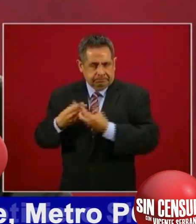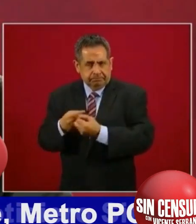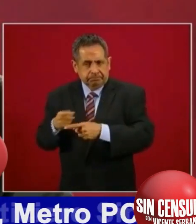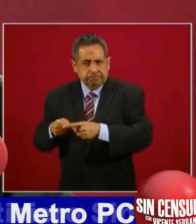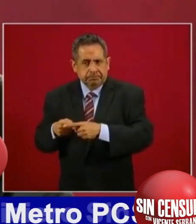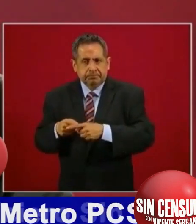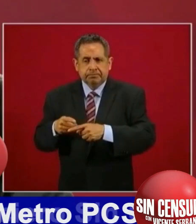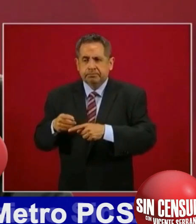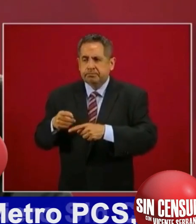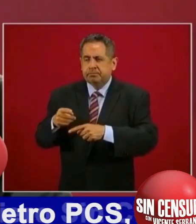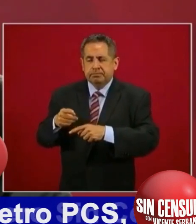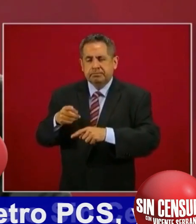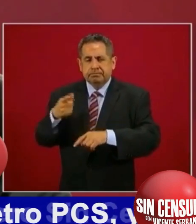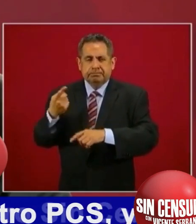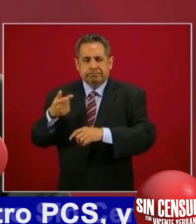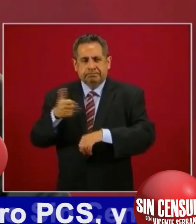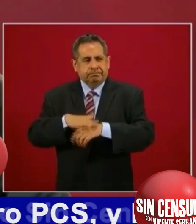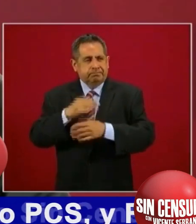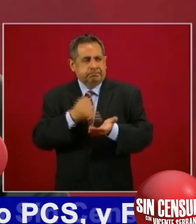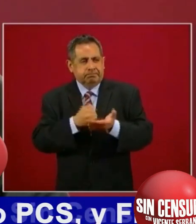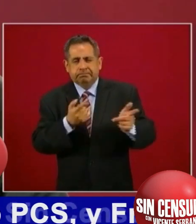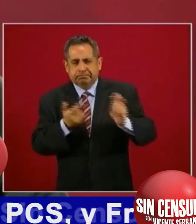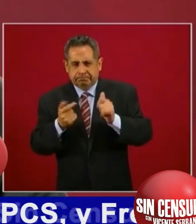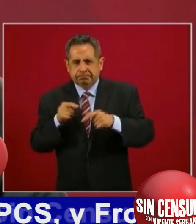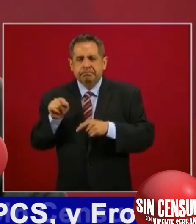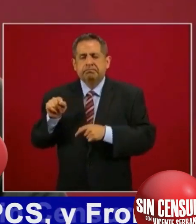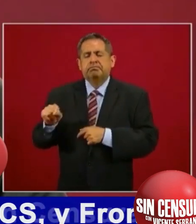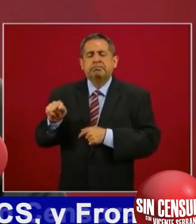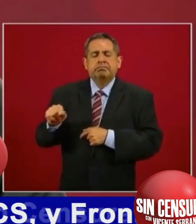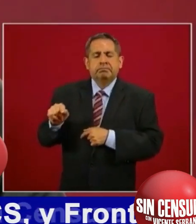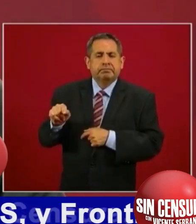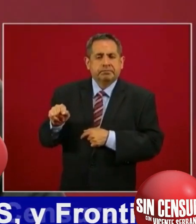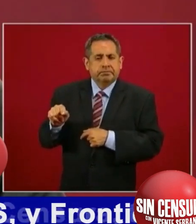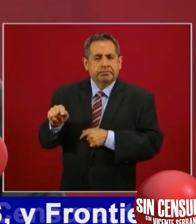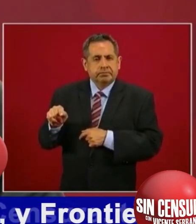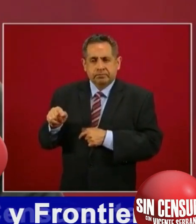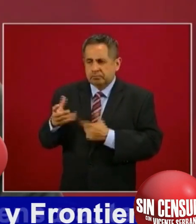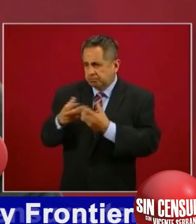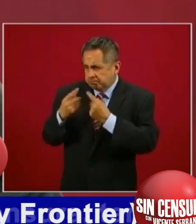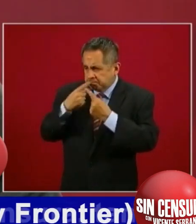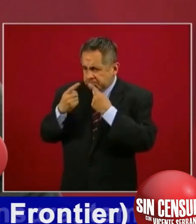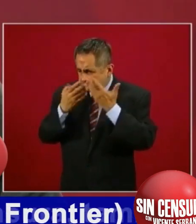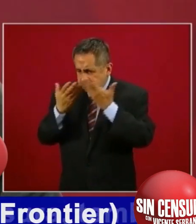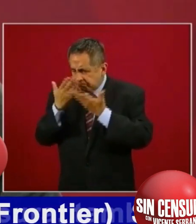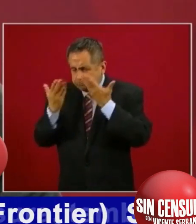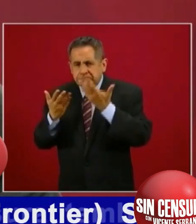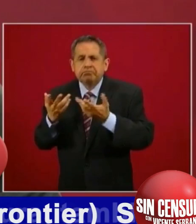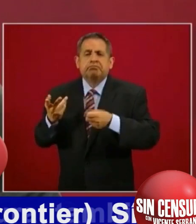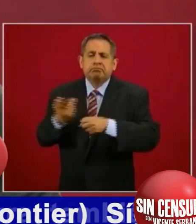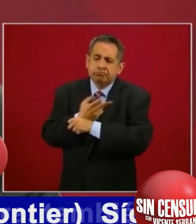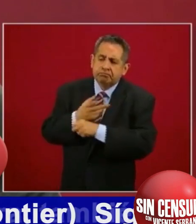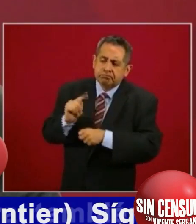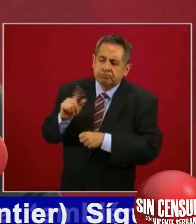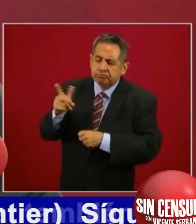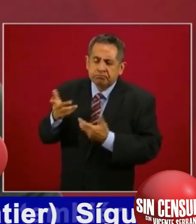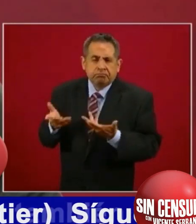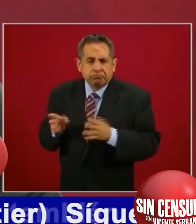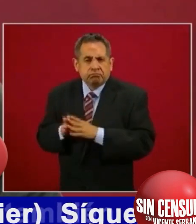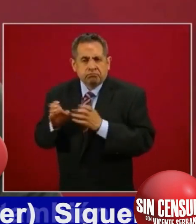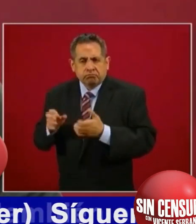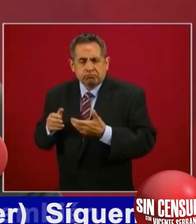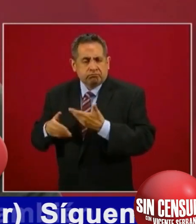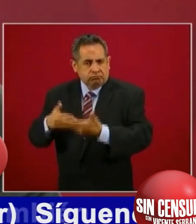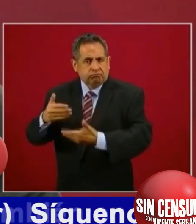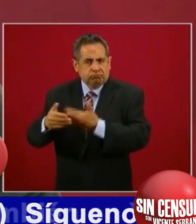de administración tributaria para revisar cómo vamos